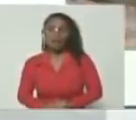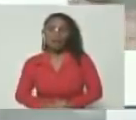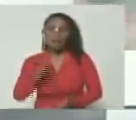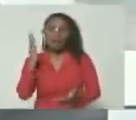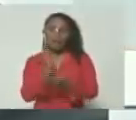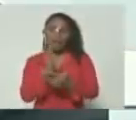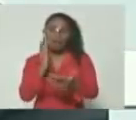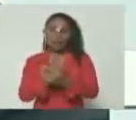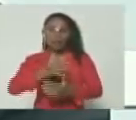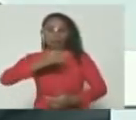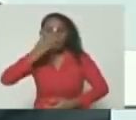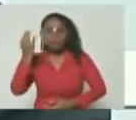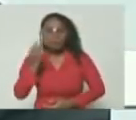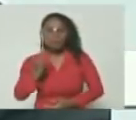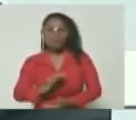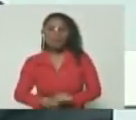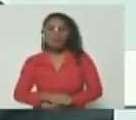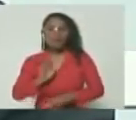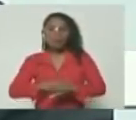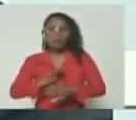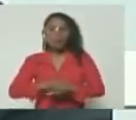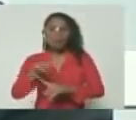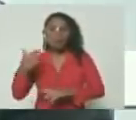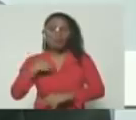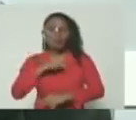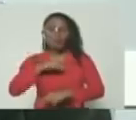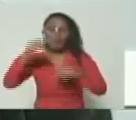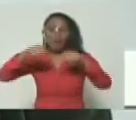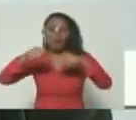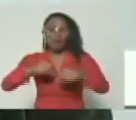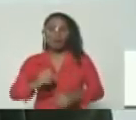verdad. Por eso estamos aquí.